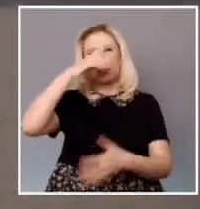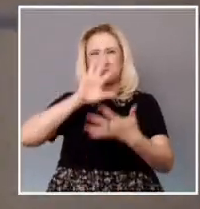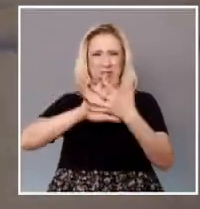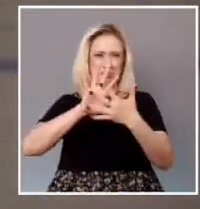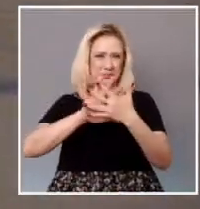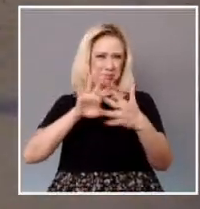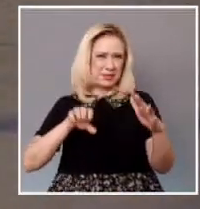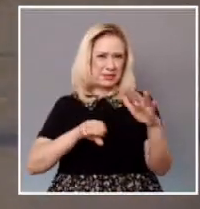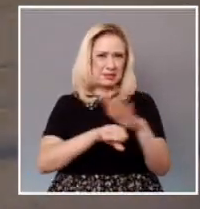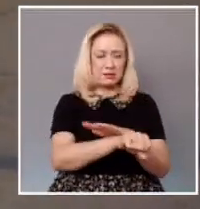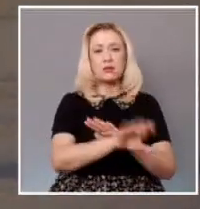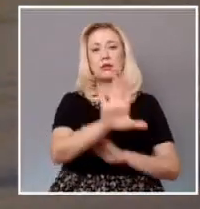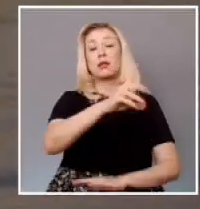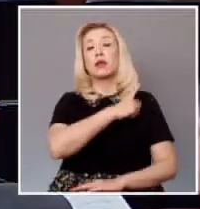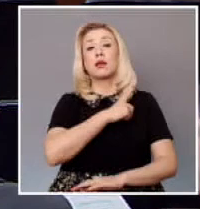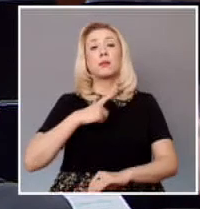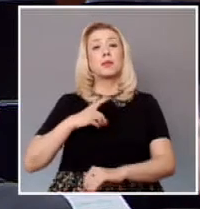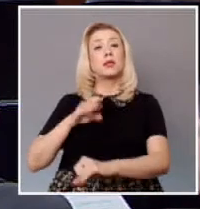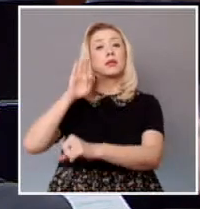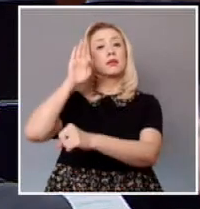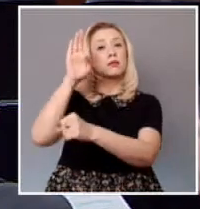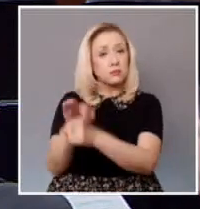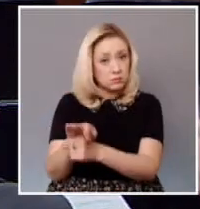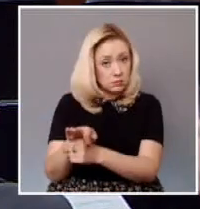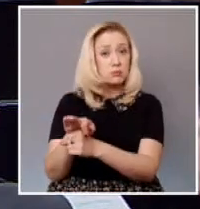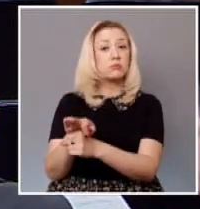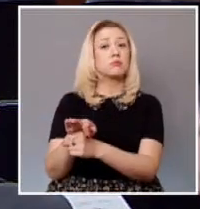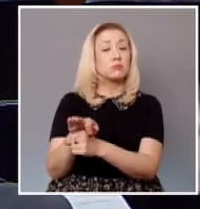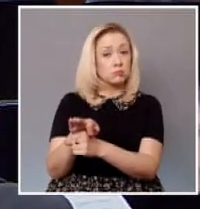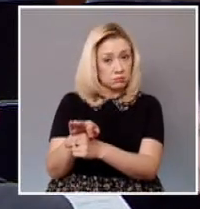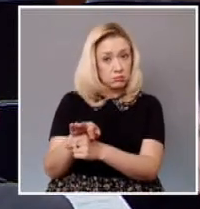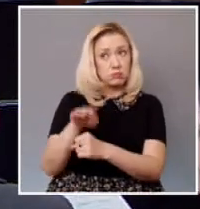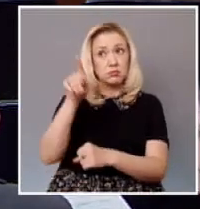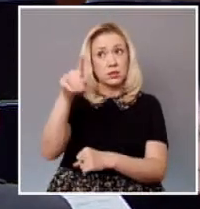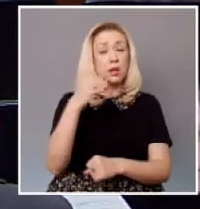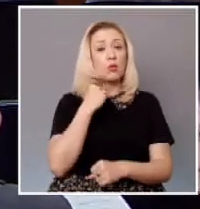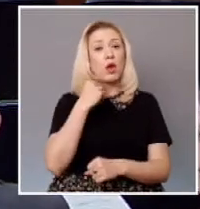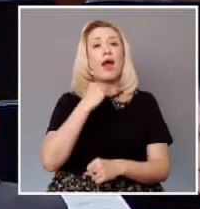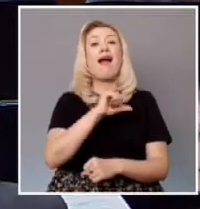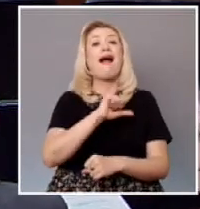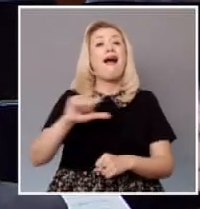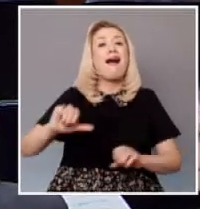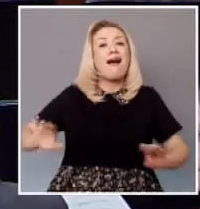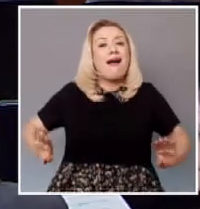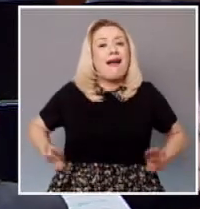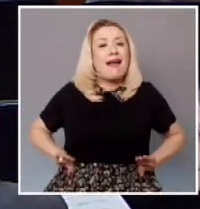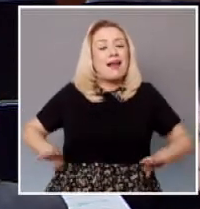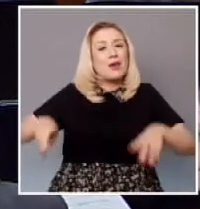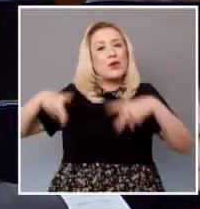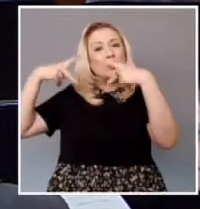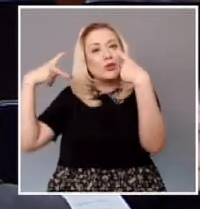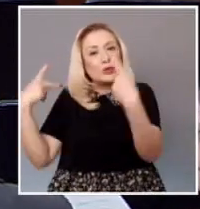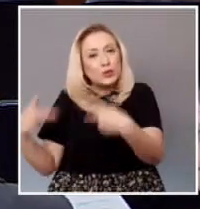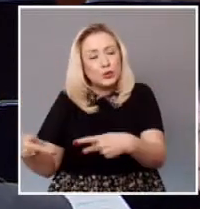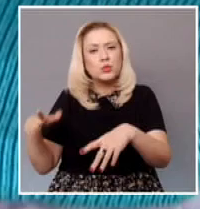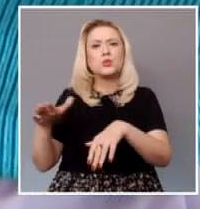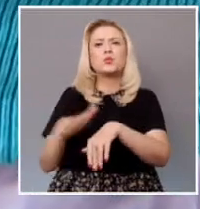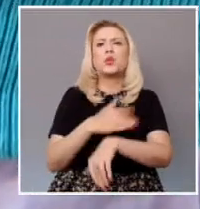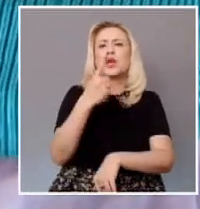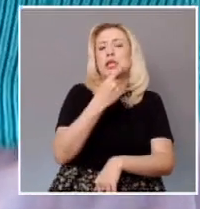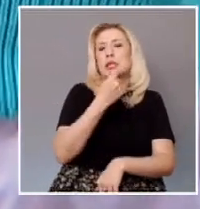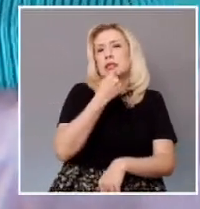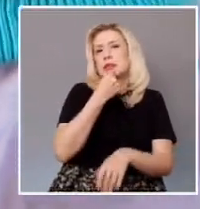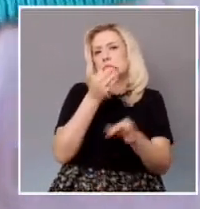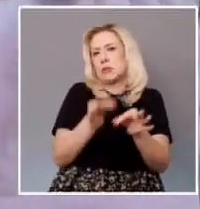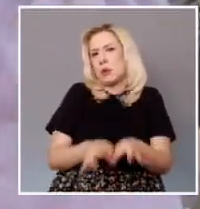contar con una protección reforzada por parte del asesor jurídico que los representa, ello en atención al interés superior de la niñez, por lo que la